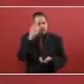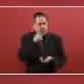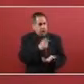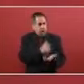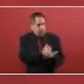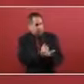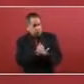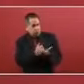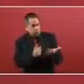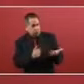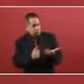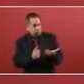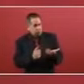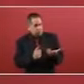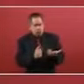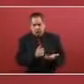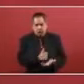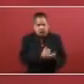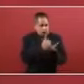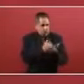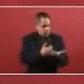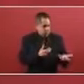ayuden, que contribuyan,